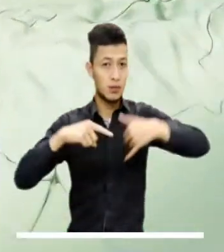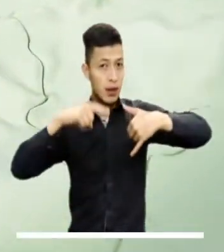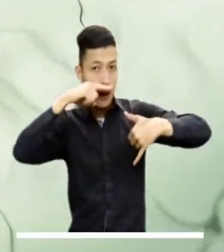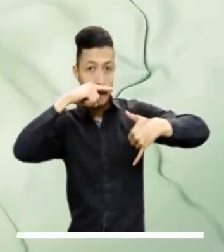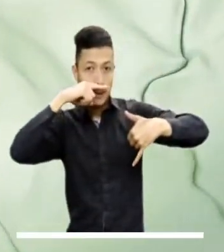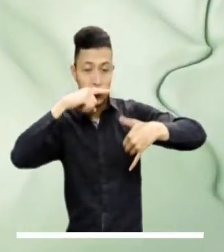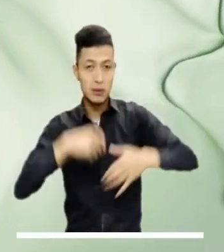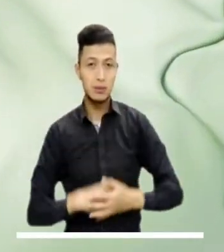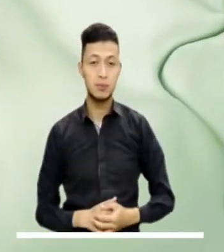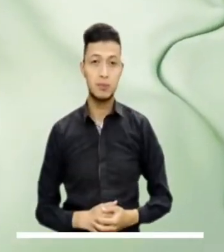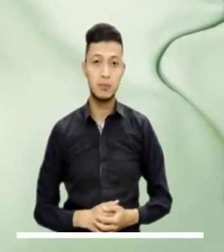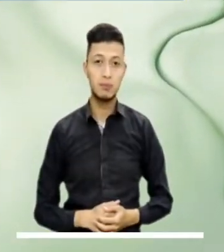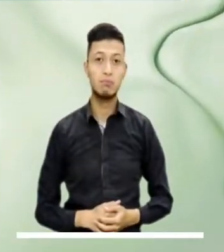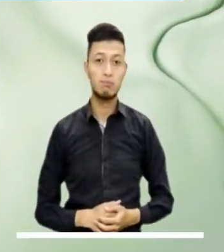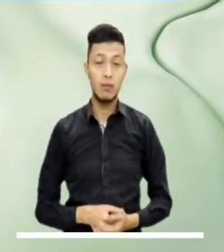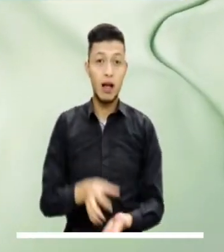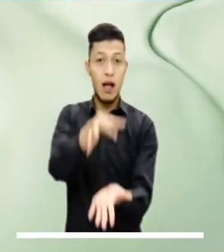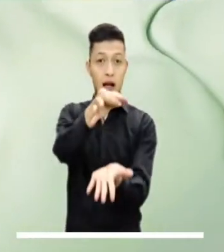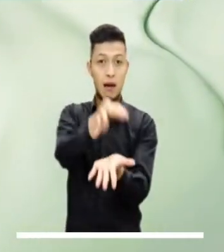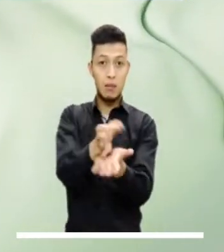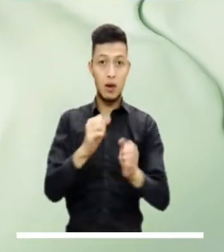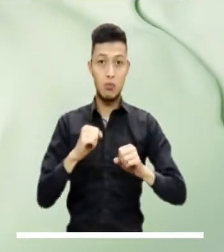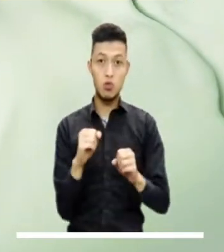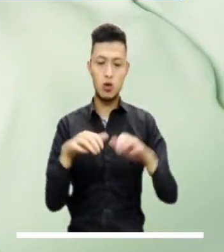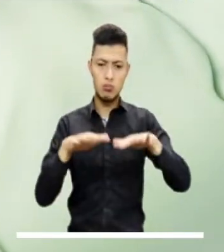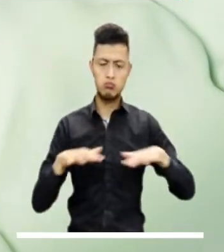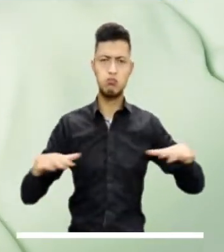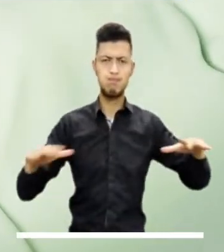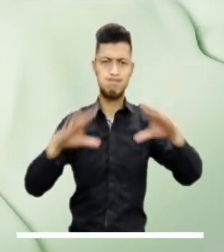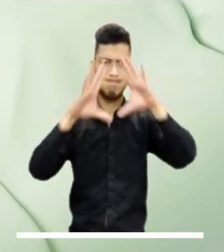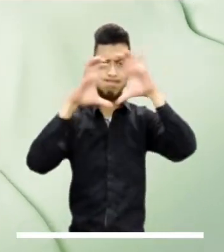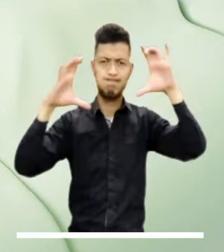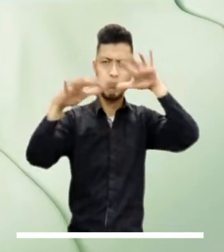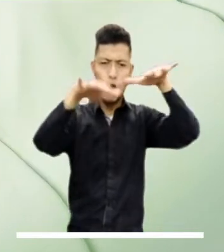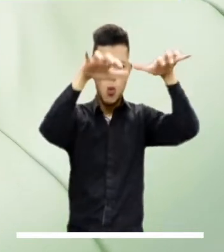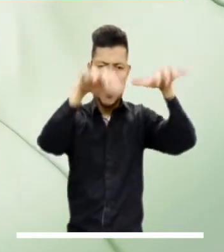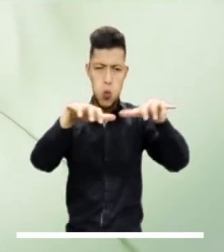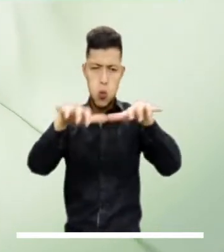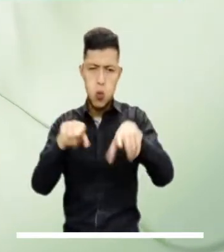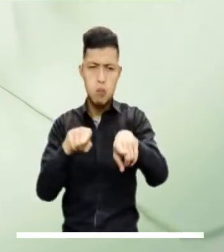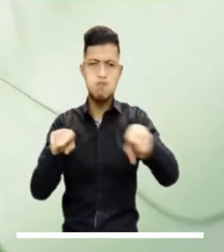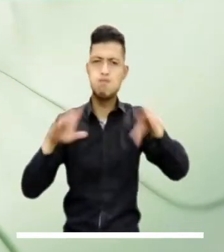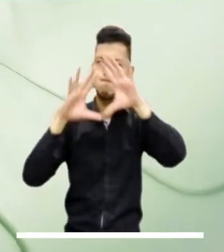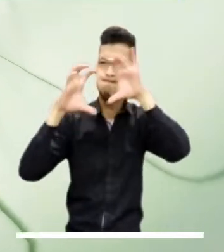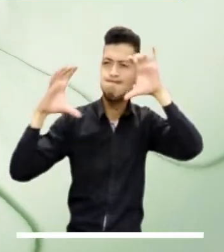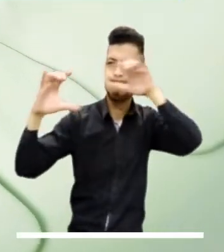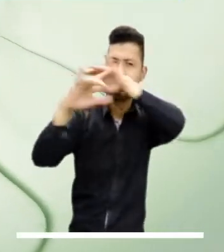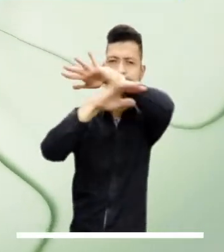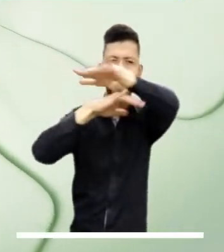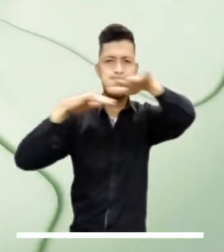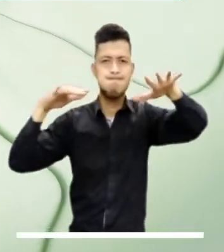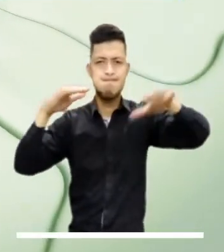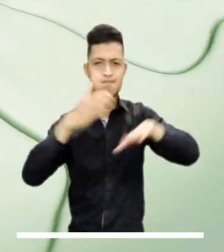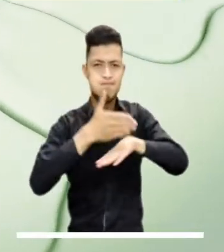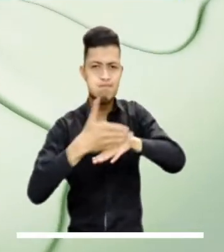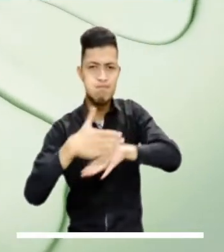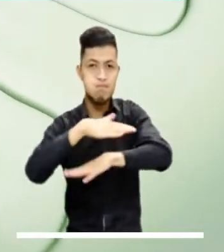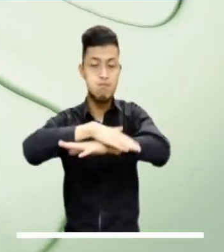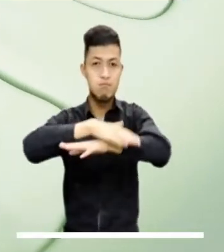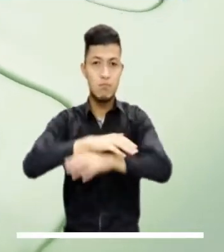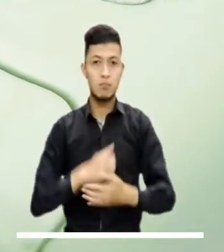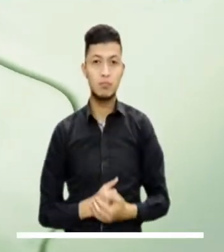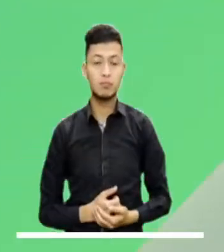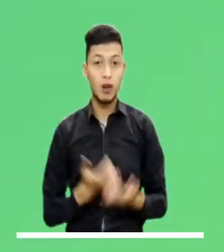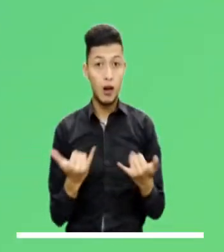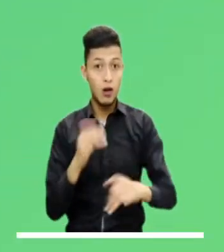y Amazonas. Las lluvias generales se tomarán la capital del país, que tendrá una tarde con un cielo nuboso durante la jornada.